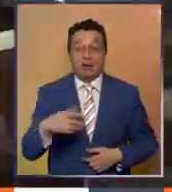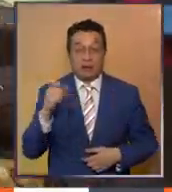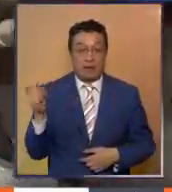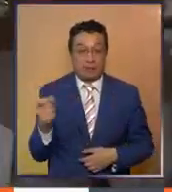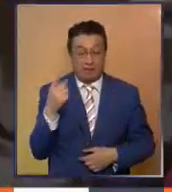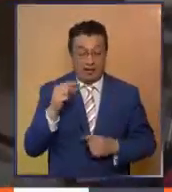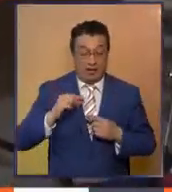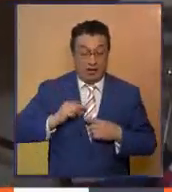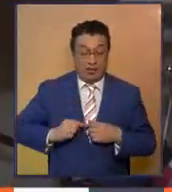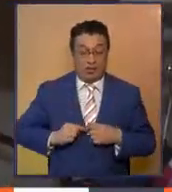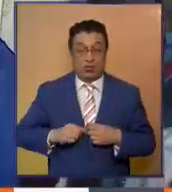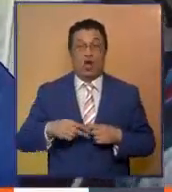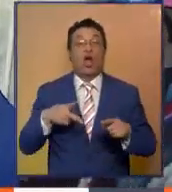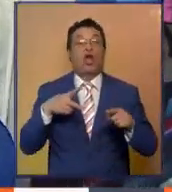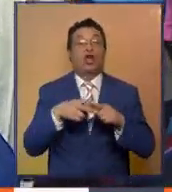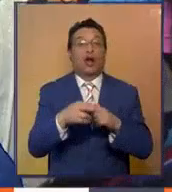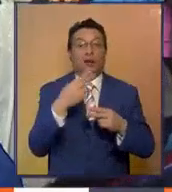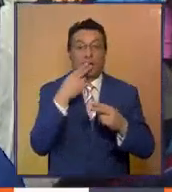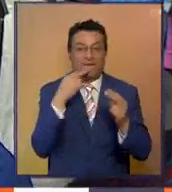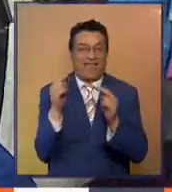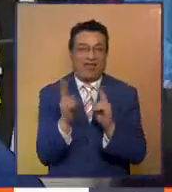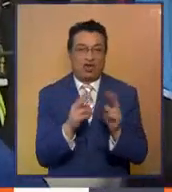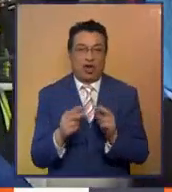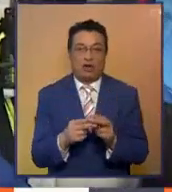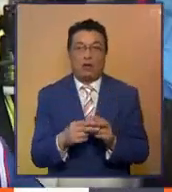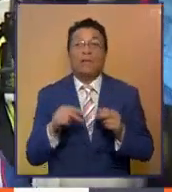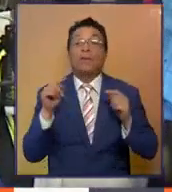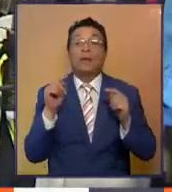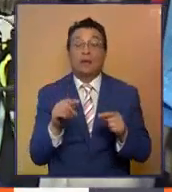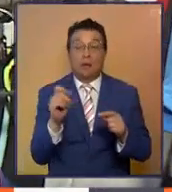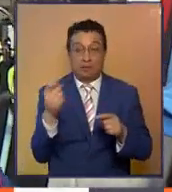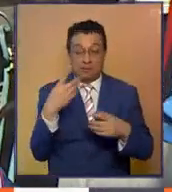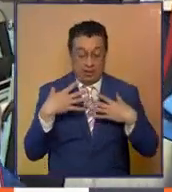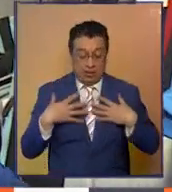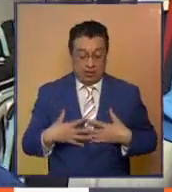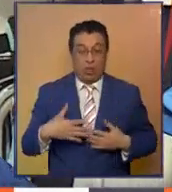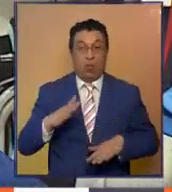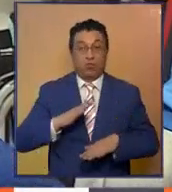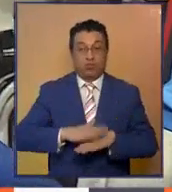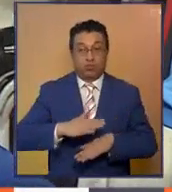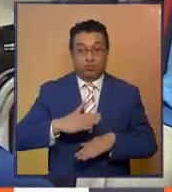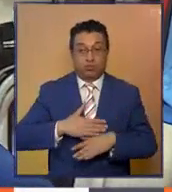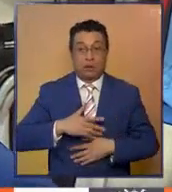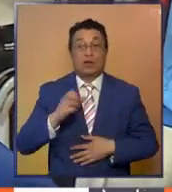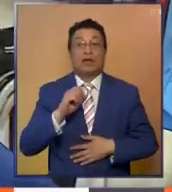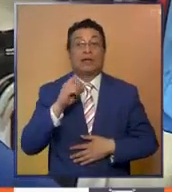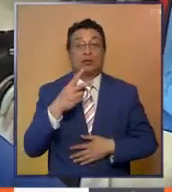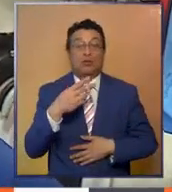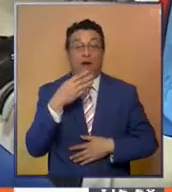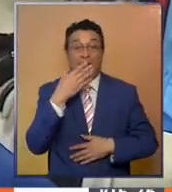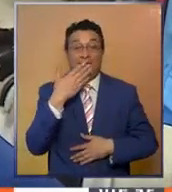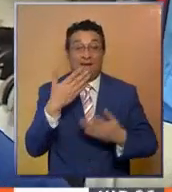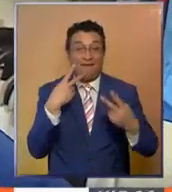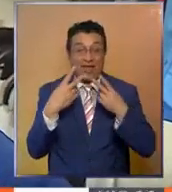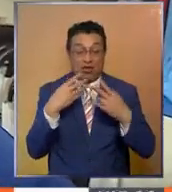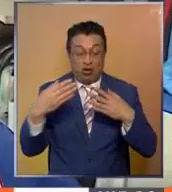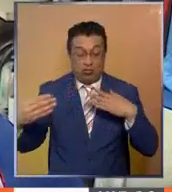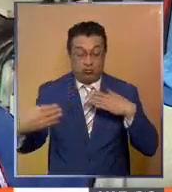capa y un cortavientos. Porque con la primera capa yo voy a mantener la temperatura corporal y con el cortaviento voy a evitar que el